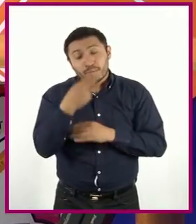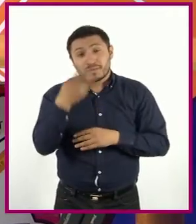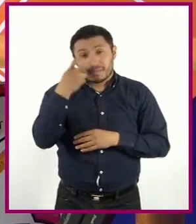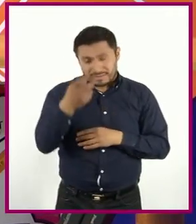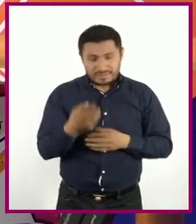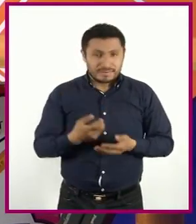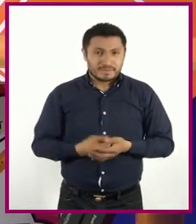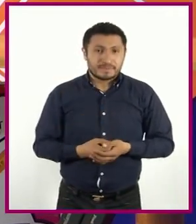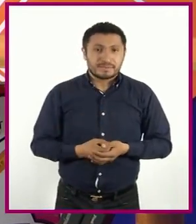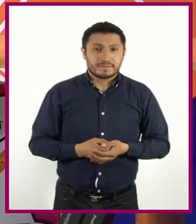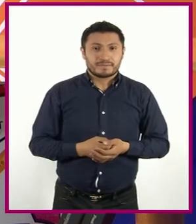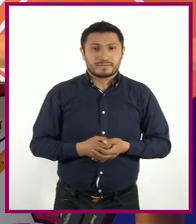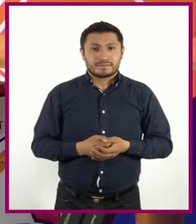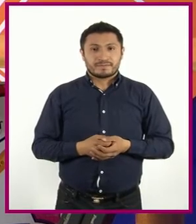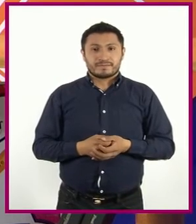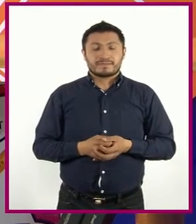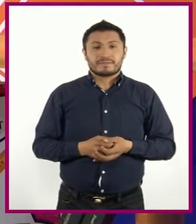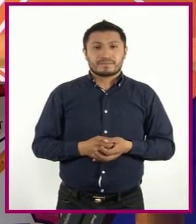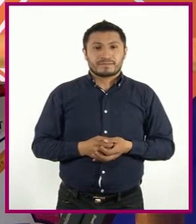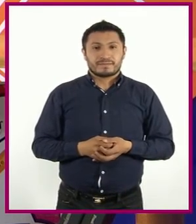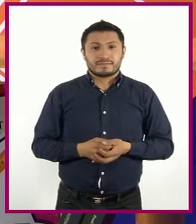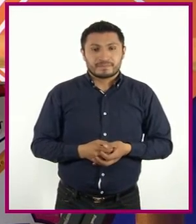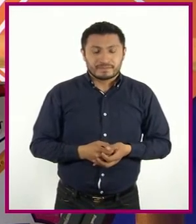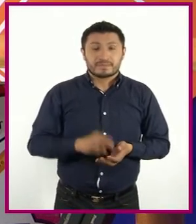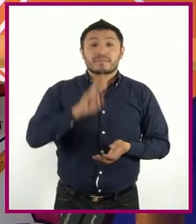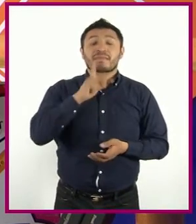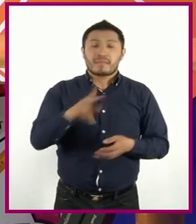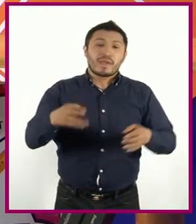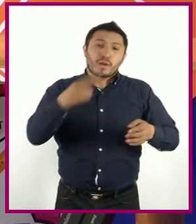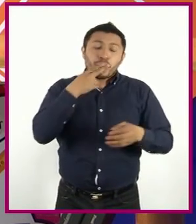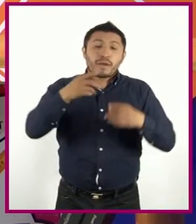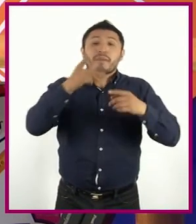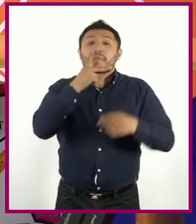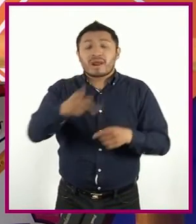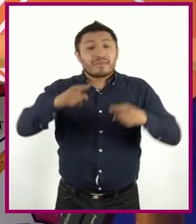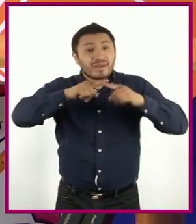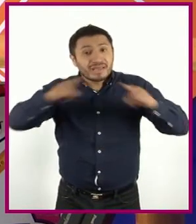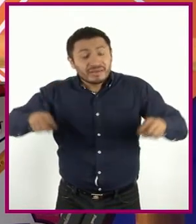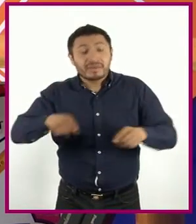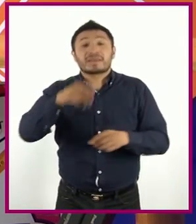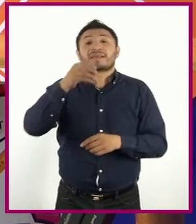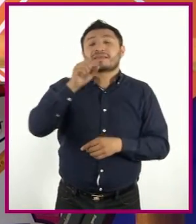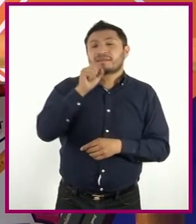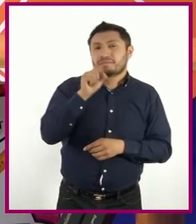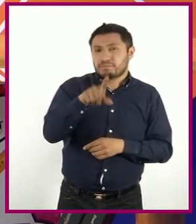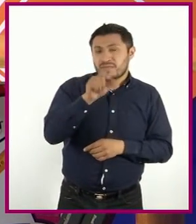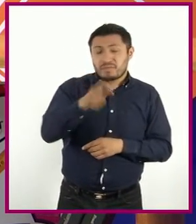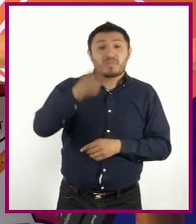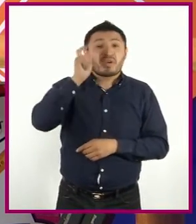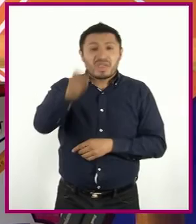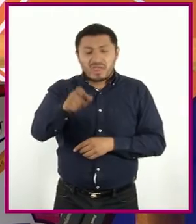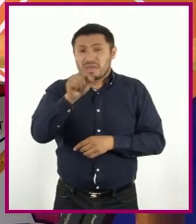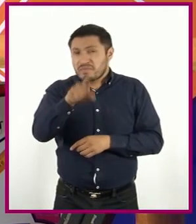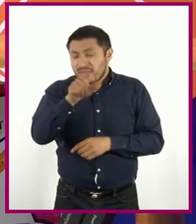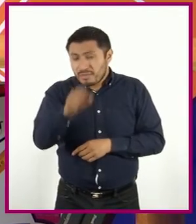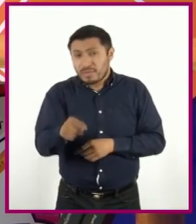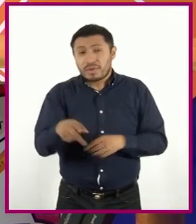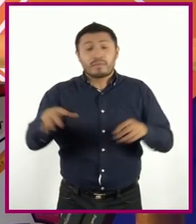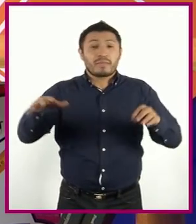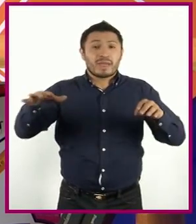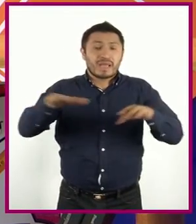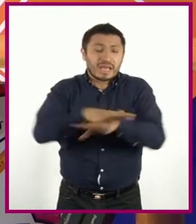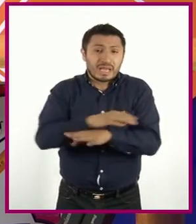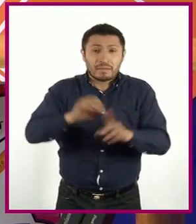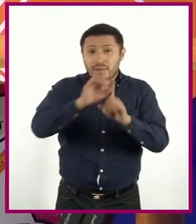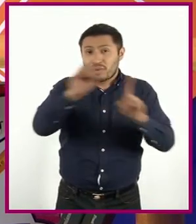evitar sustituyendo correctamente algunas palabras por otras que tengan el mismo significado y que no alteren el sentido de la